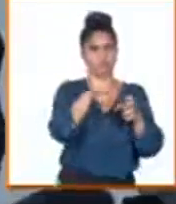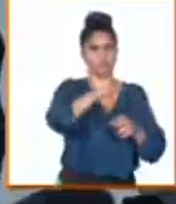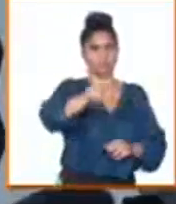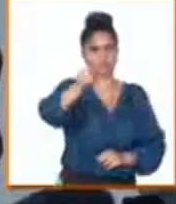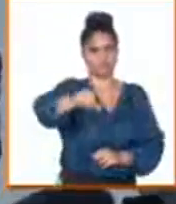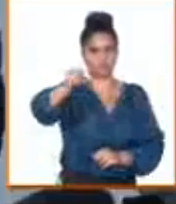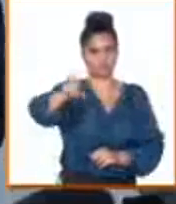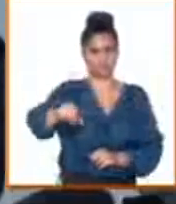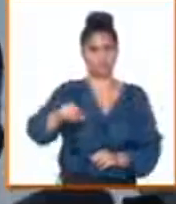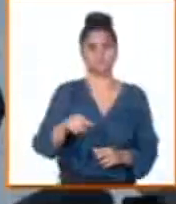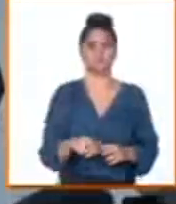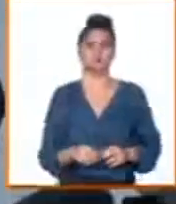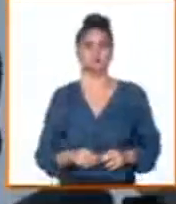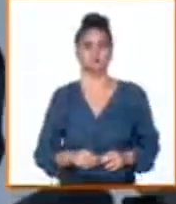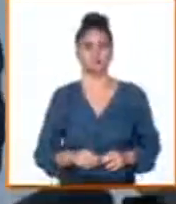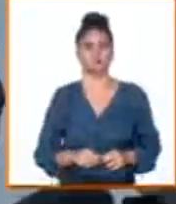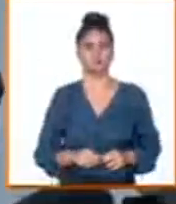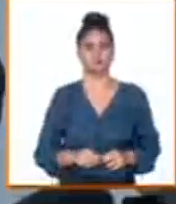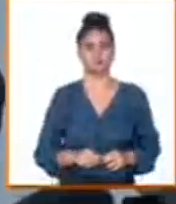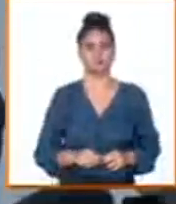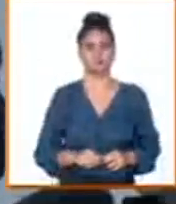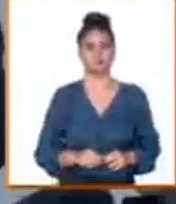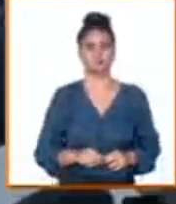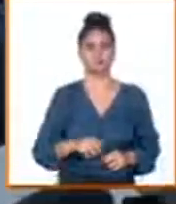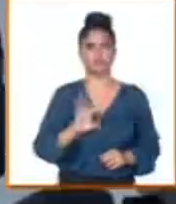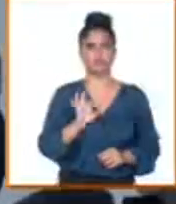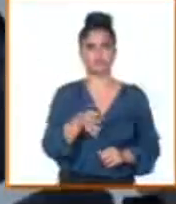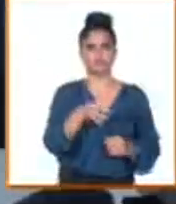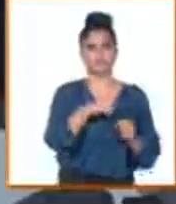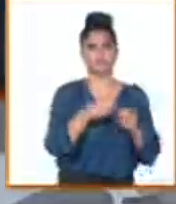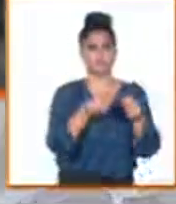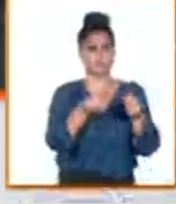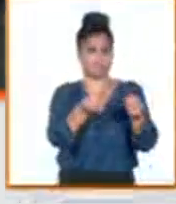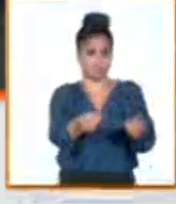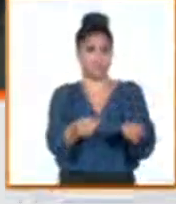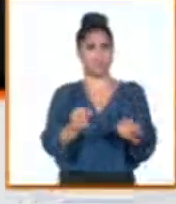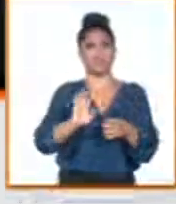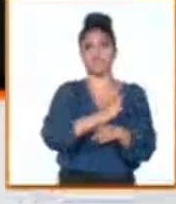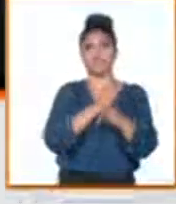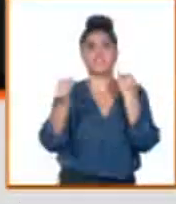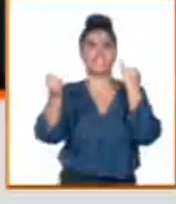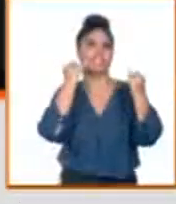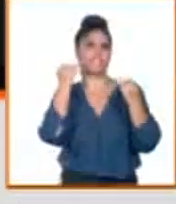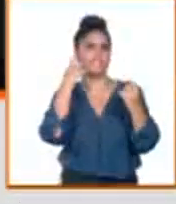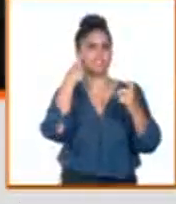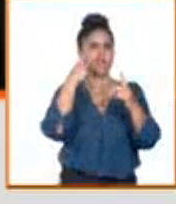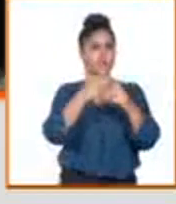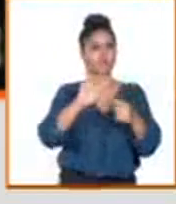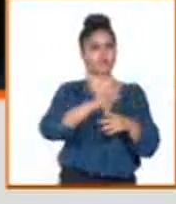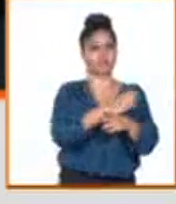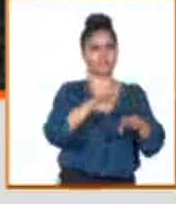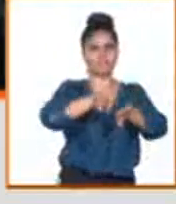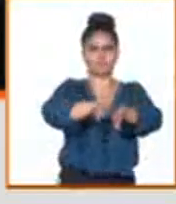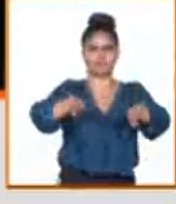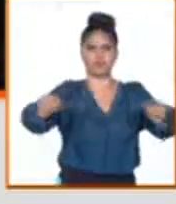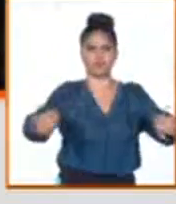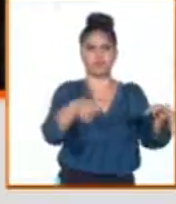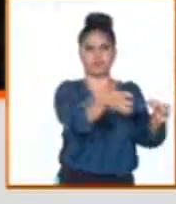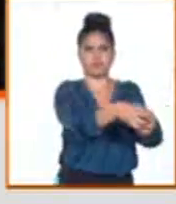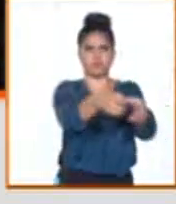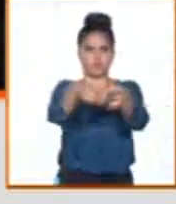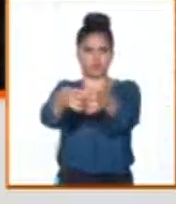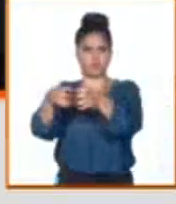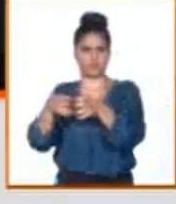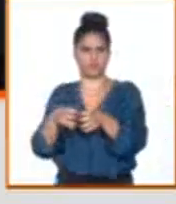los comunicadores sociales, somos una comunidad que está unida por determinados intereses y por determinados objetivos. Eso hay que entenderlo así y